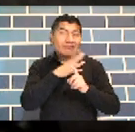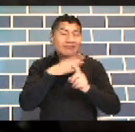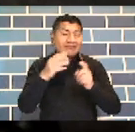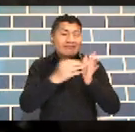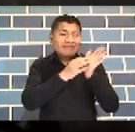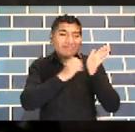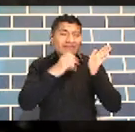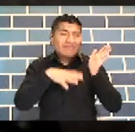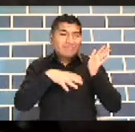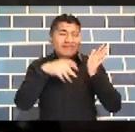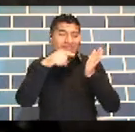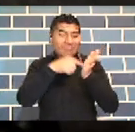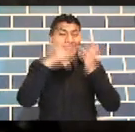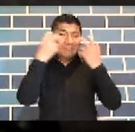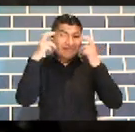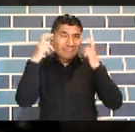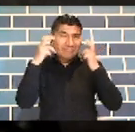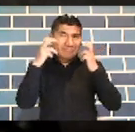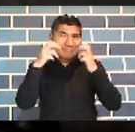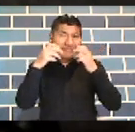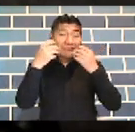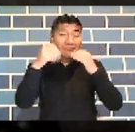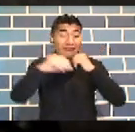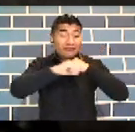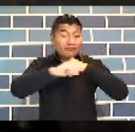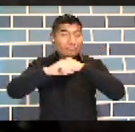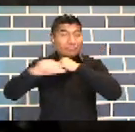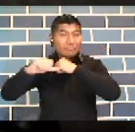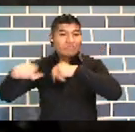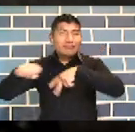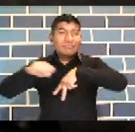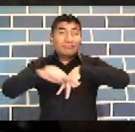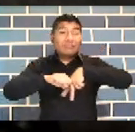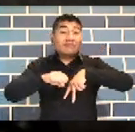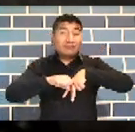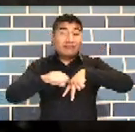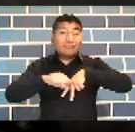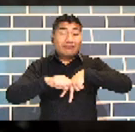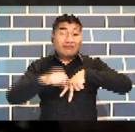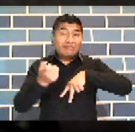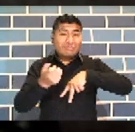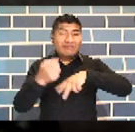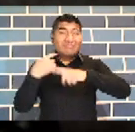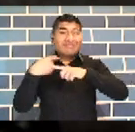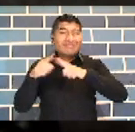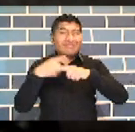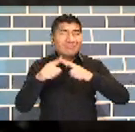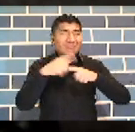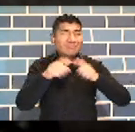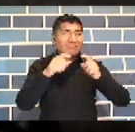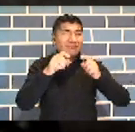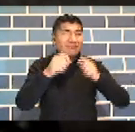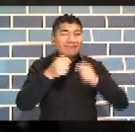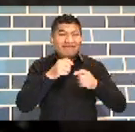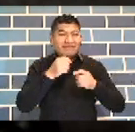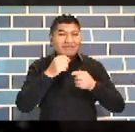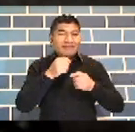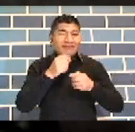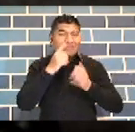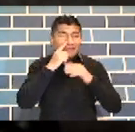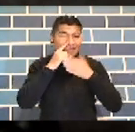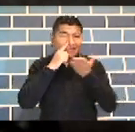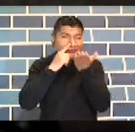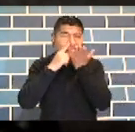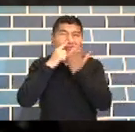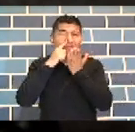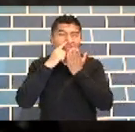aborto, así como la difusión del VIH-Sida, las varias formas de adicción,